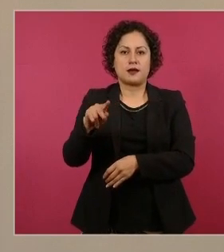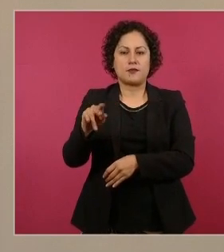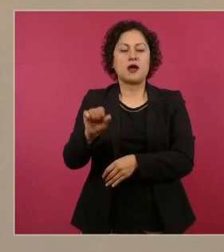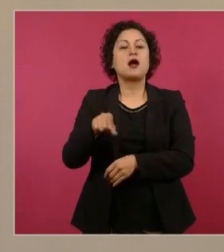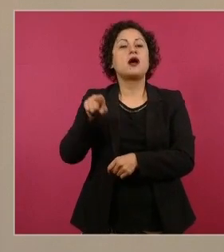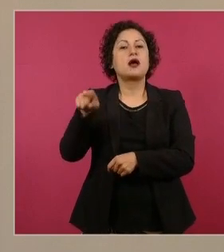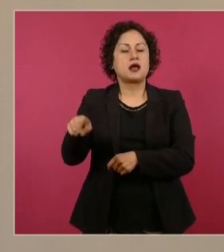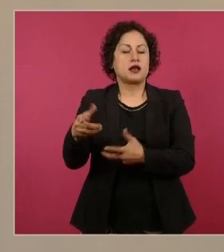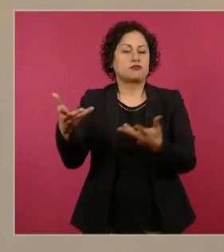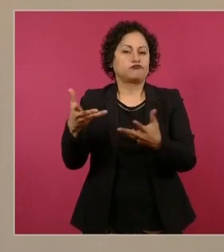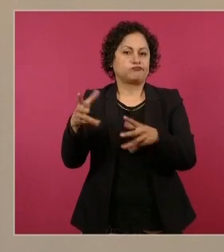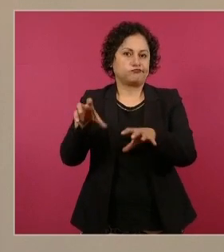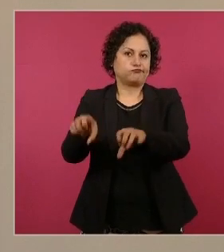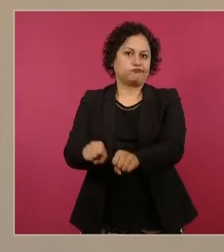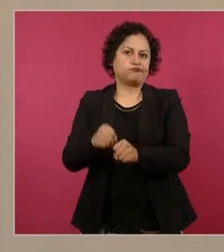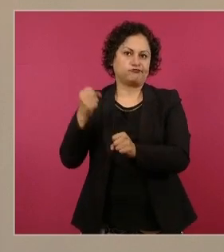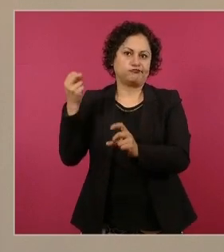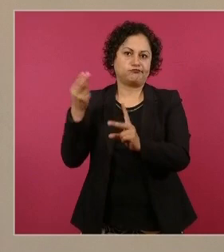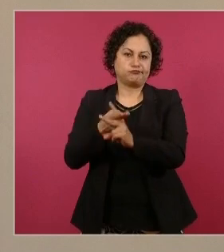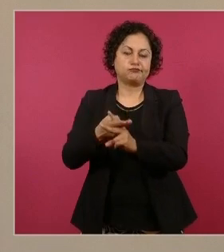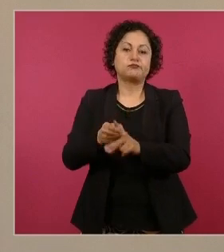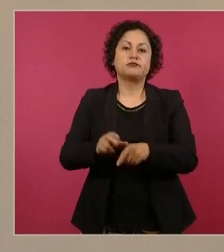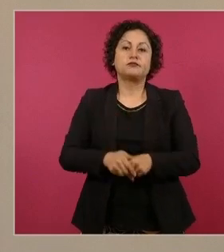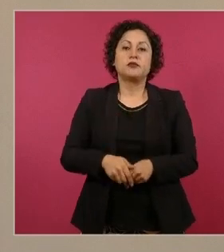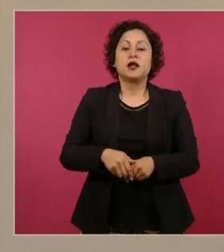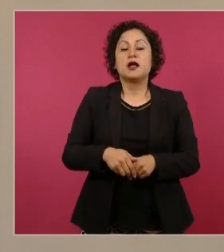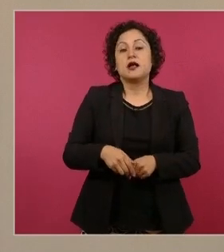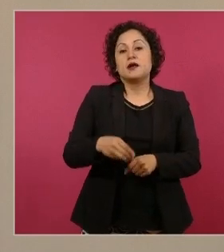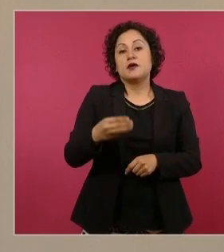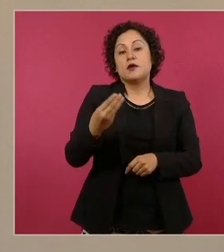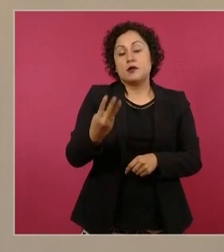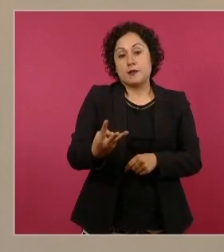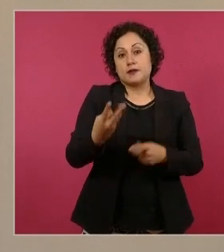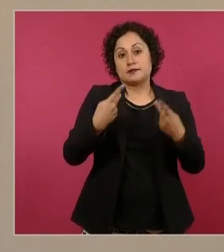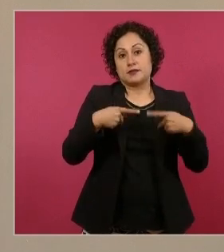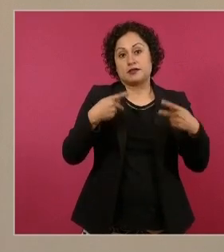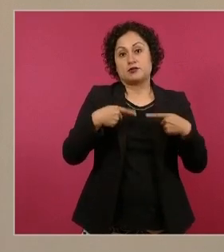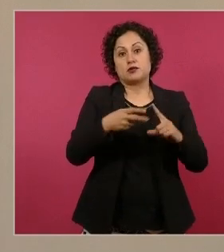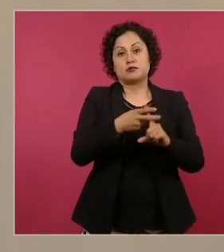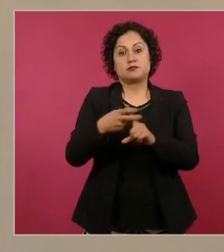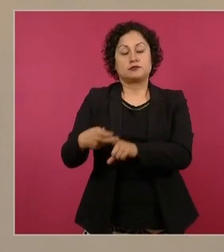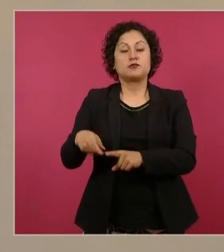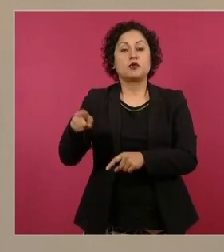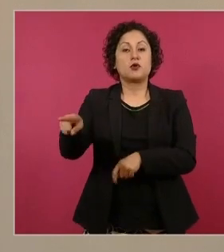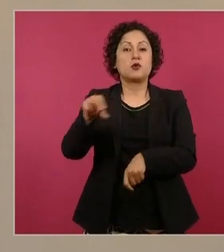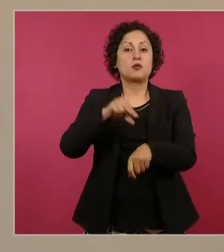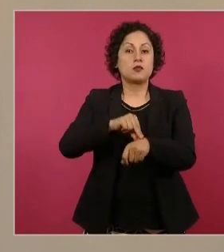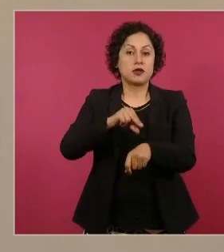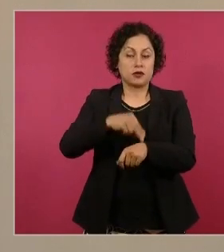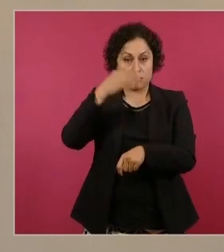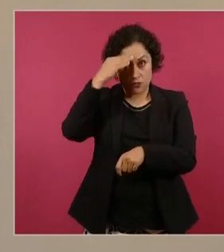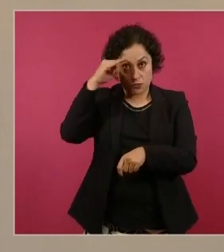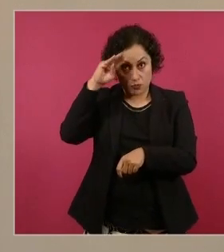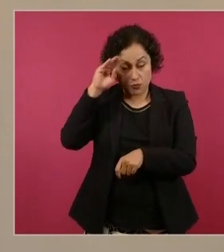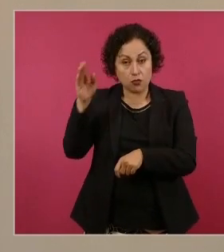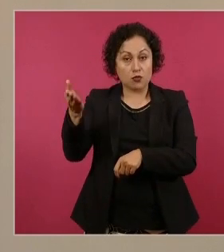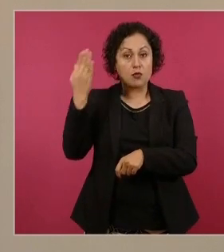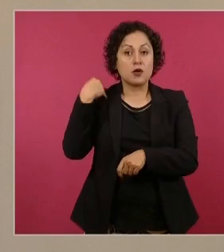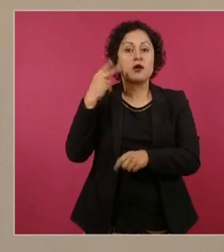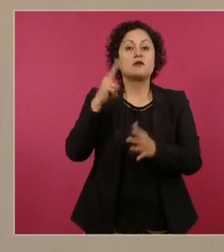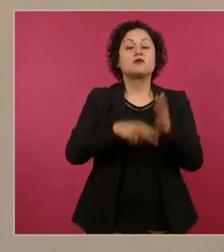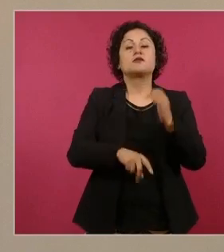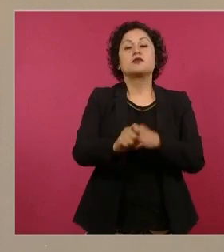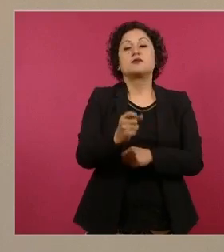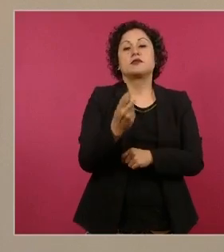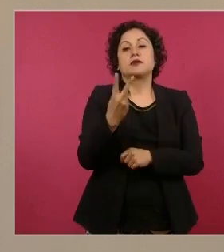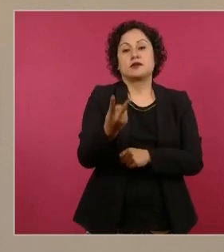les relaciona con el homicidio de tres personas, entre ellas un médico cubano, ocurrido en agosto del 2022 al interior de una clínica